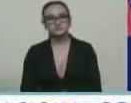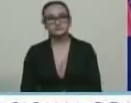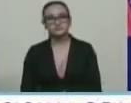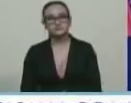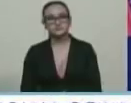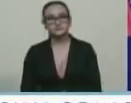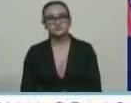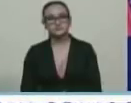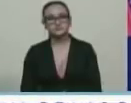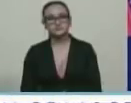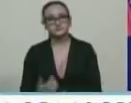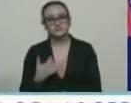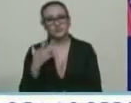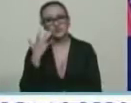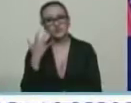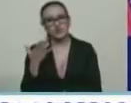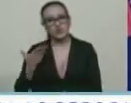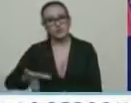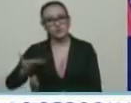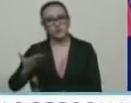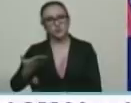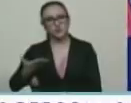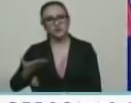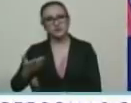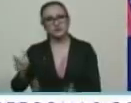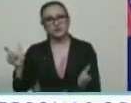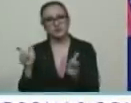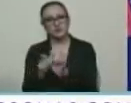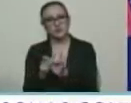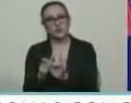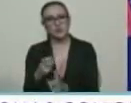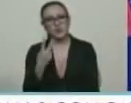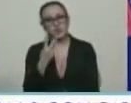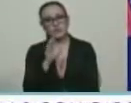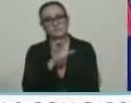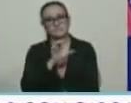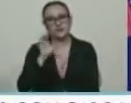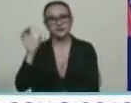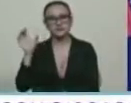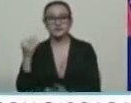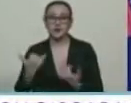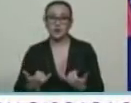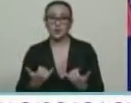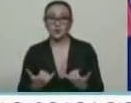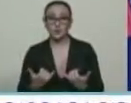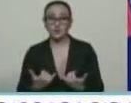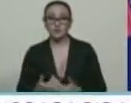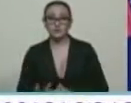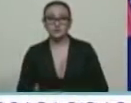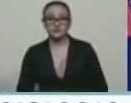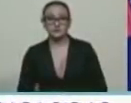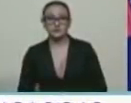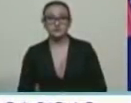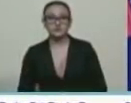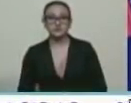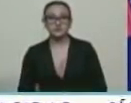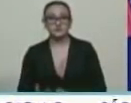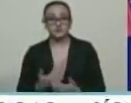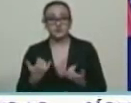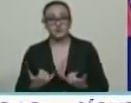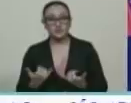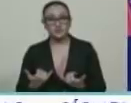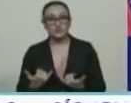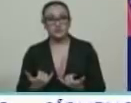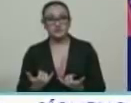Yo veo qué importante es tener esta reunión entre los dos países hoy día. Hoy día, con